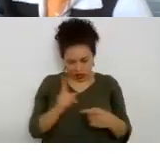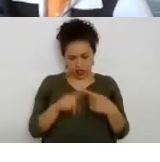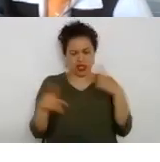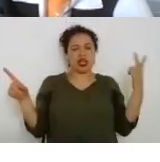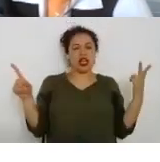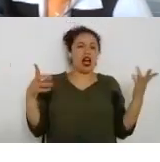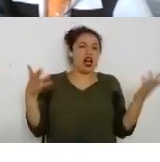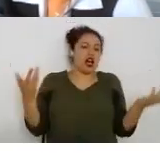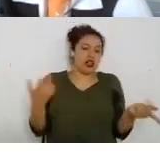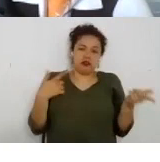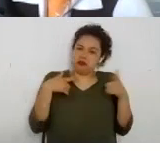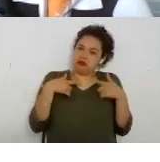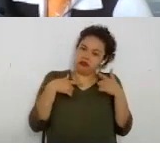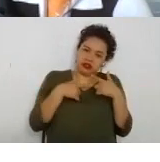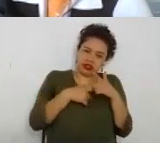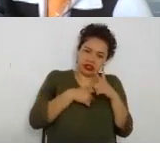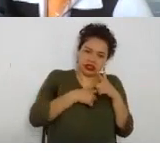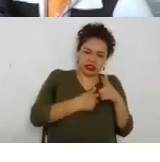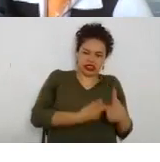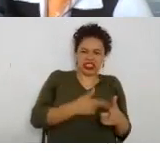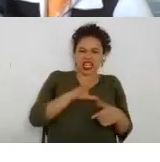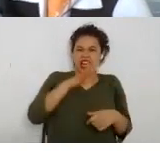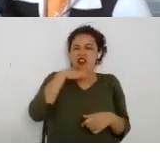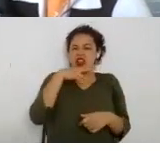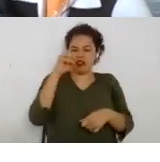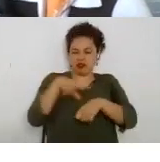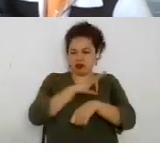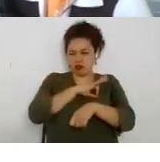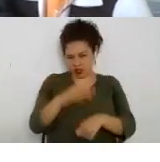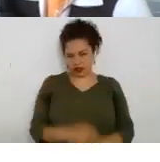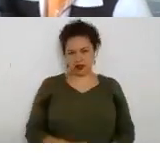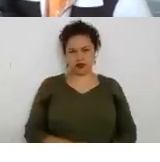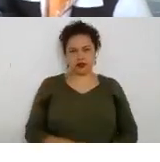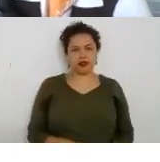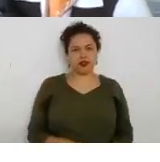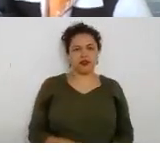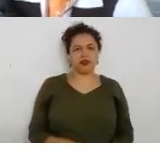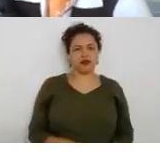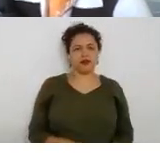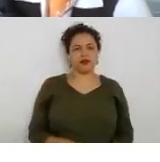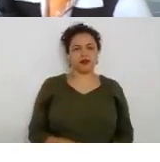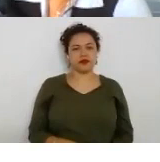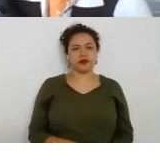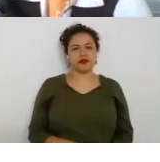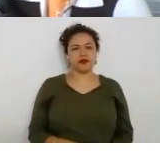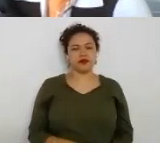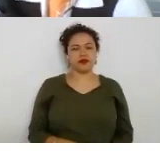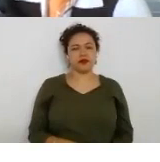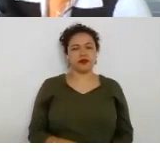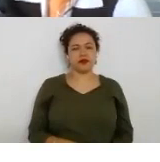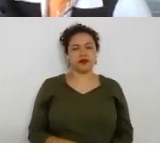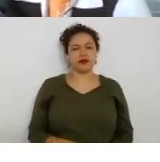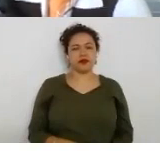comience a incubar ahí gérmenes. ¿Ok? Ahora bien, antes de que yo